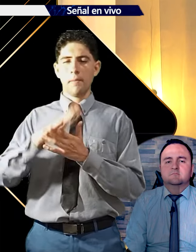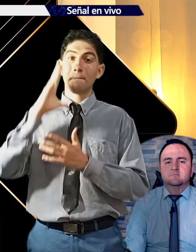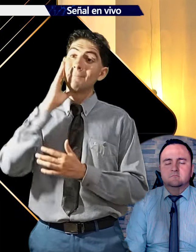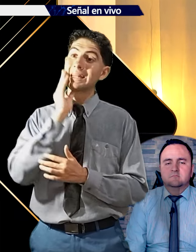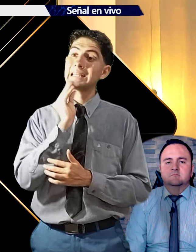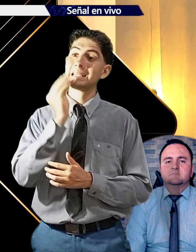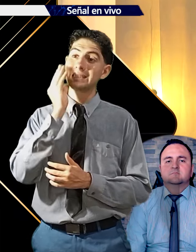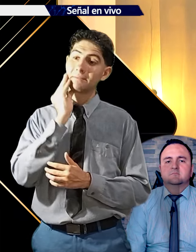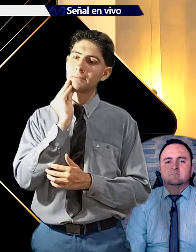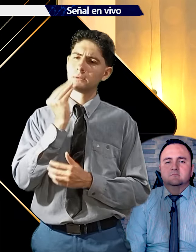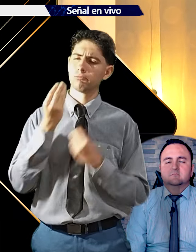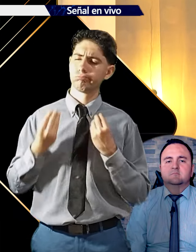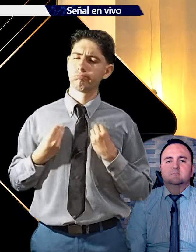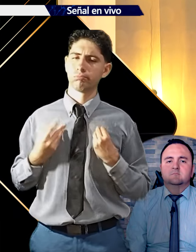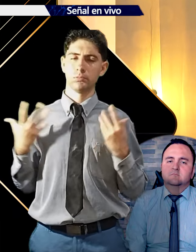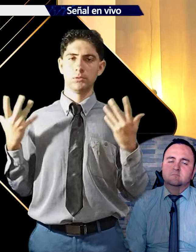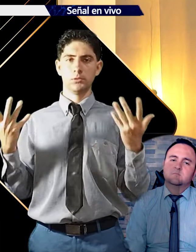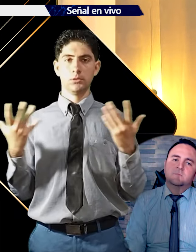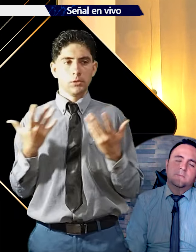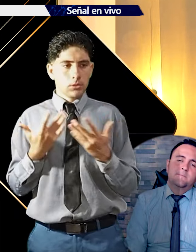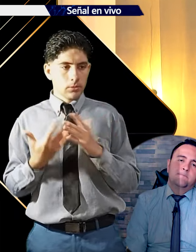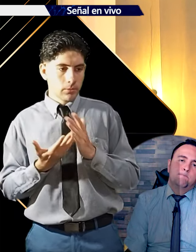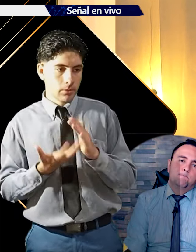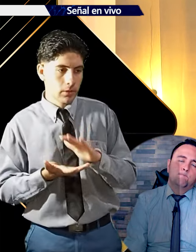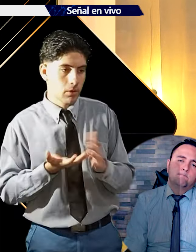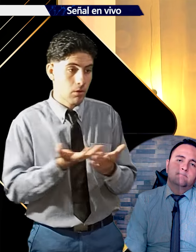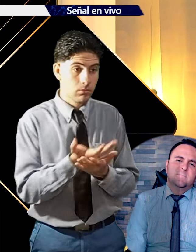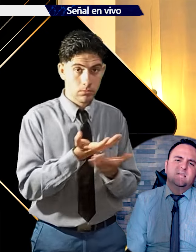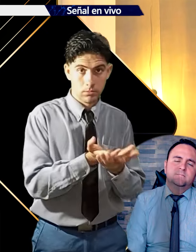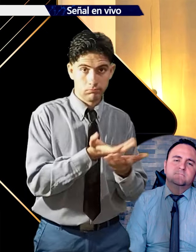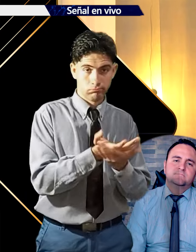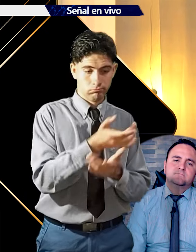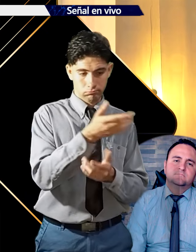los ancianos, como esos ancianos que yo conocí